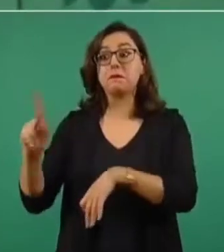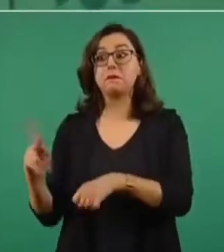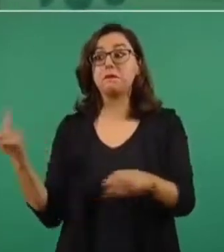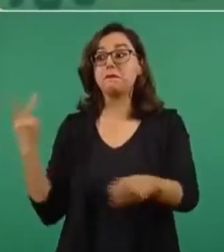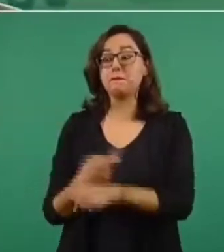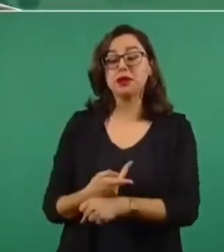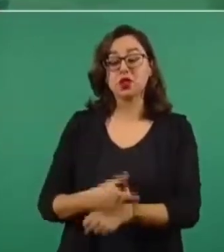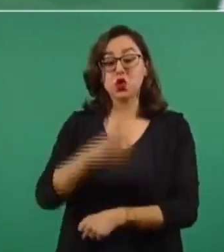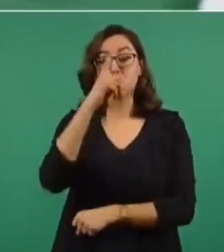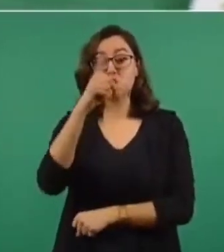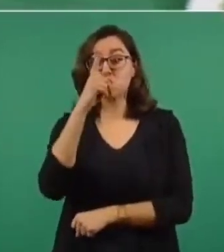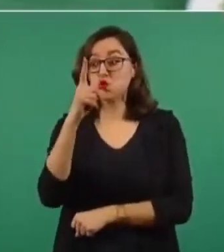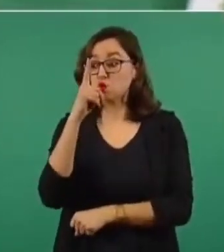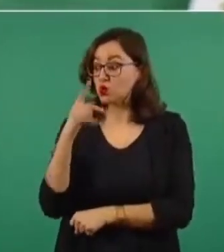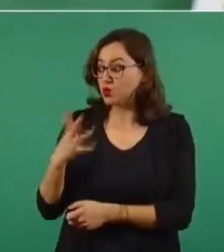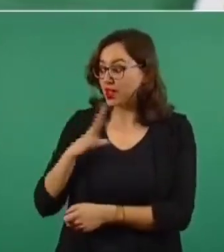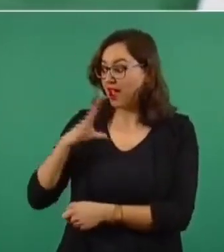subir